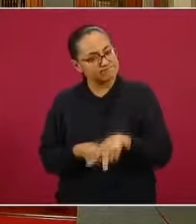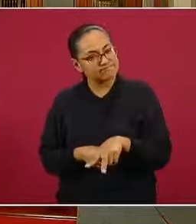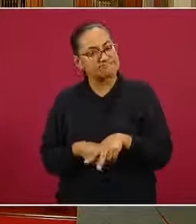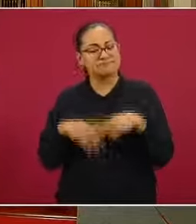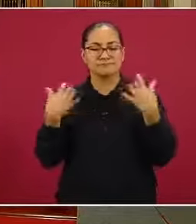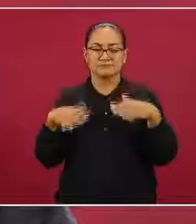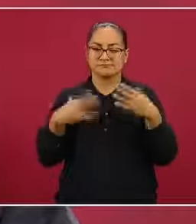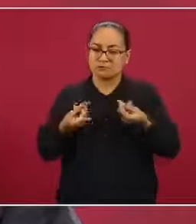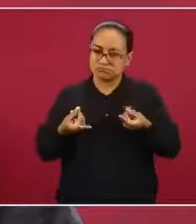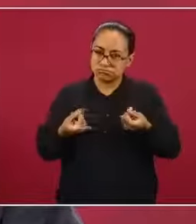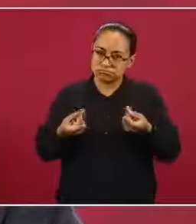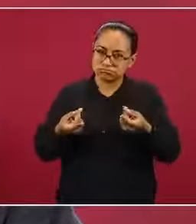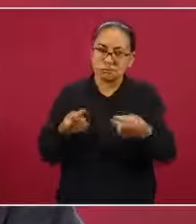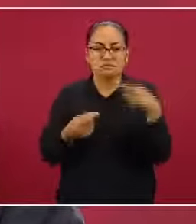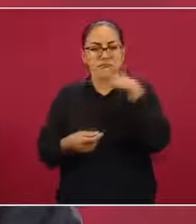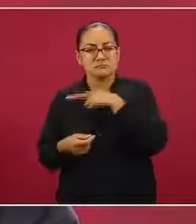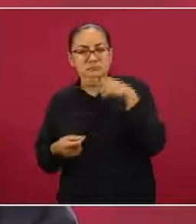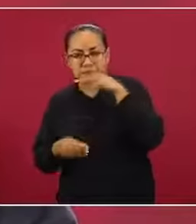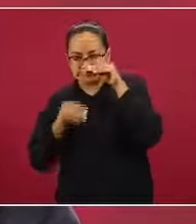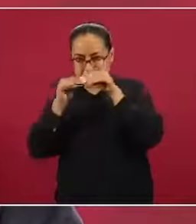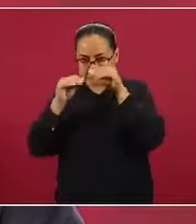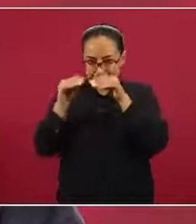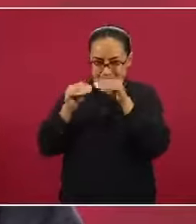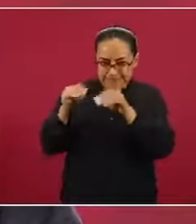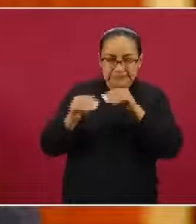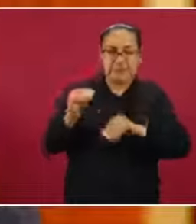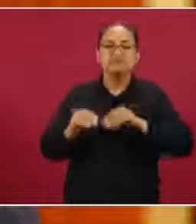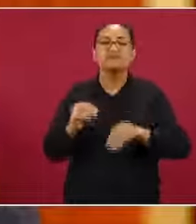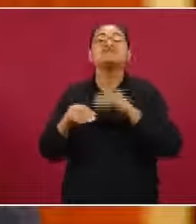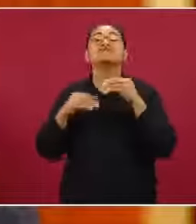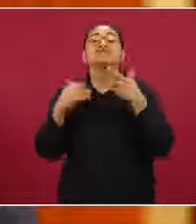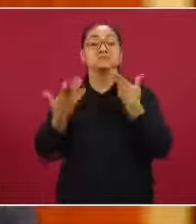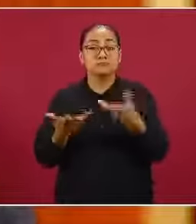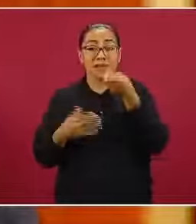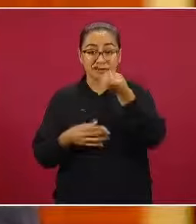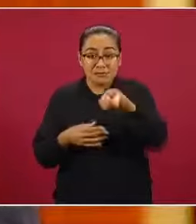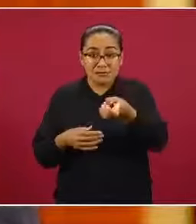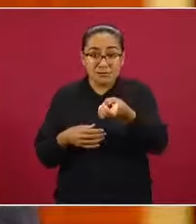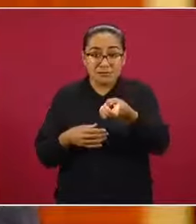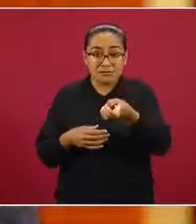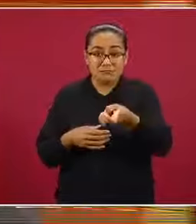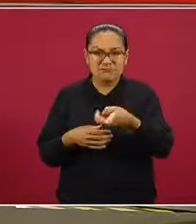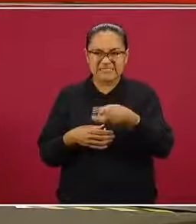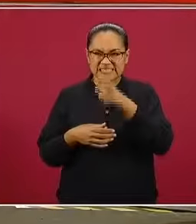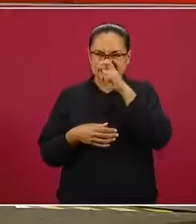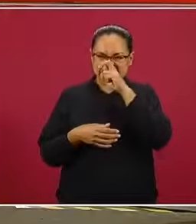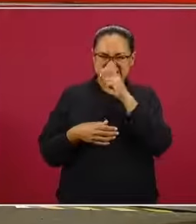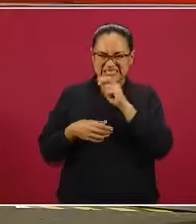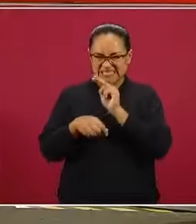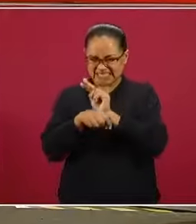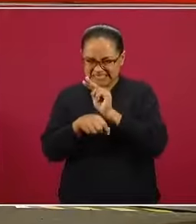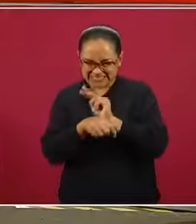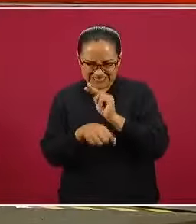proceso de normalización, siguiendo con todo rigor la entonces vigente Ley de Metrología y